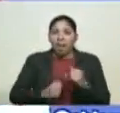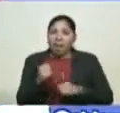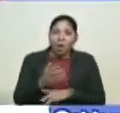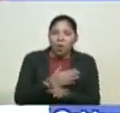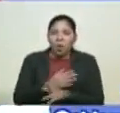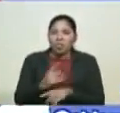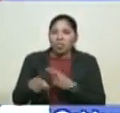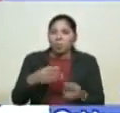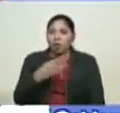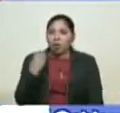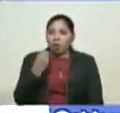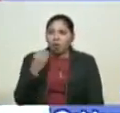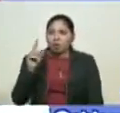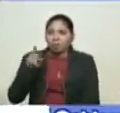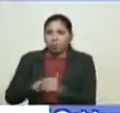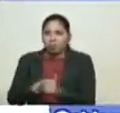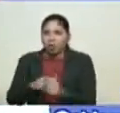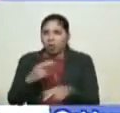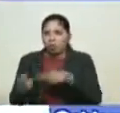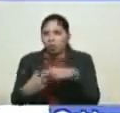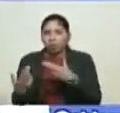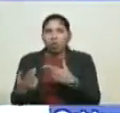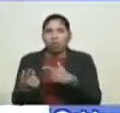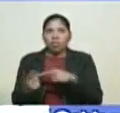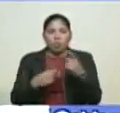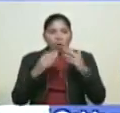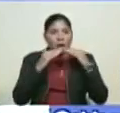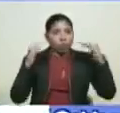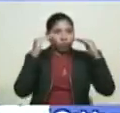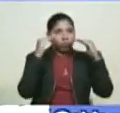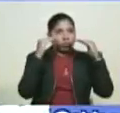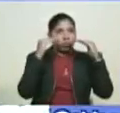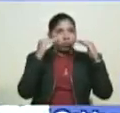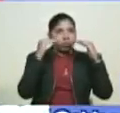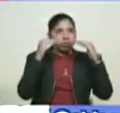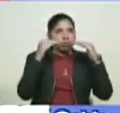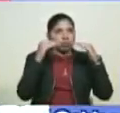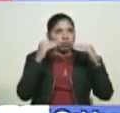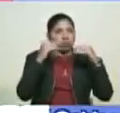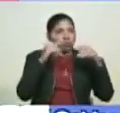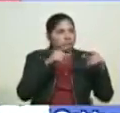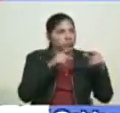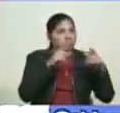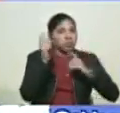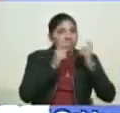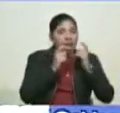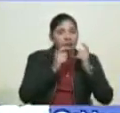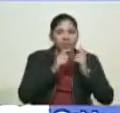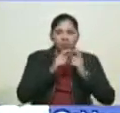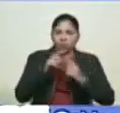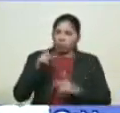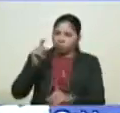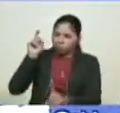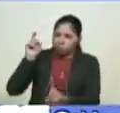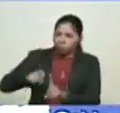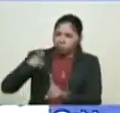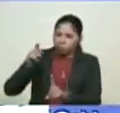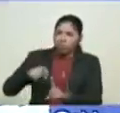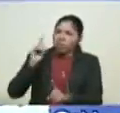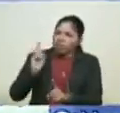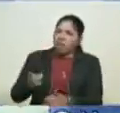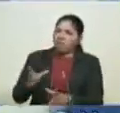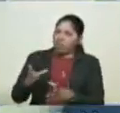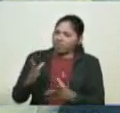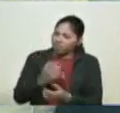en las ideas revolucionarias. Y luego ya como adulto. Y fue Chávez quien me enseñó a mí a amar a Venezuela.